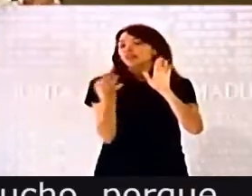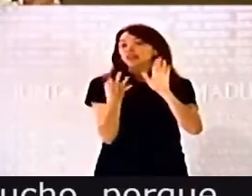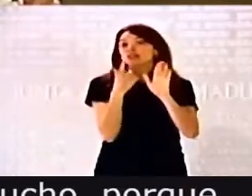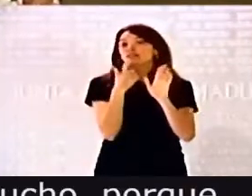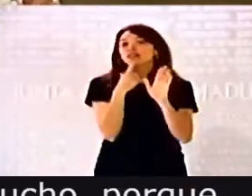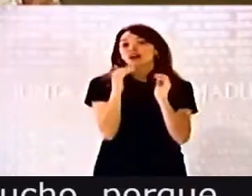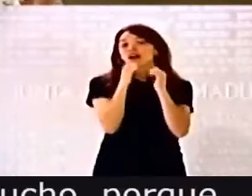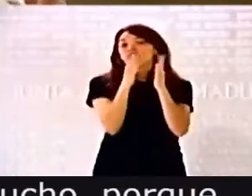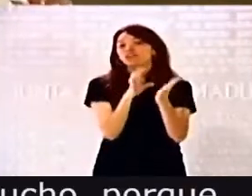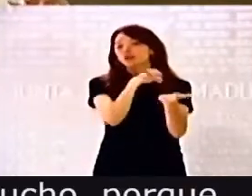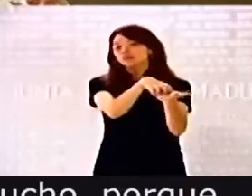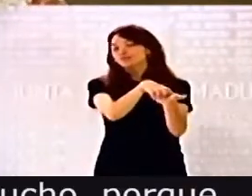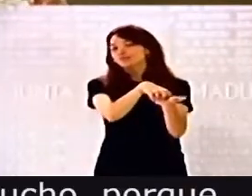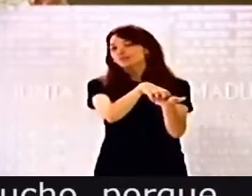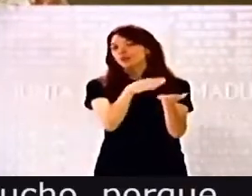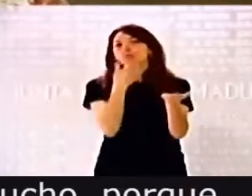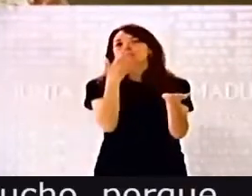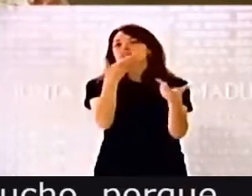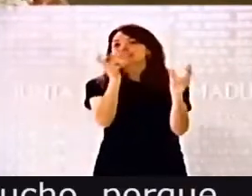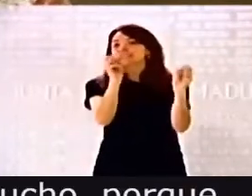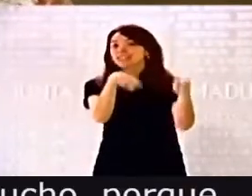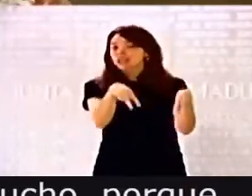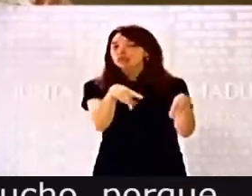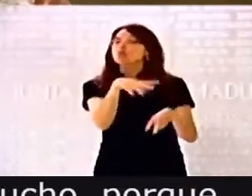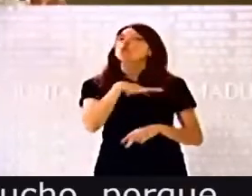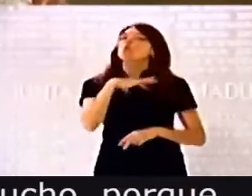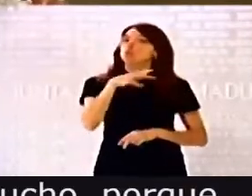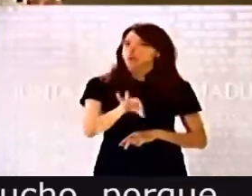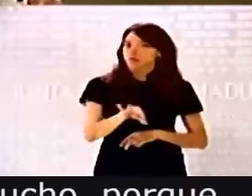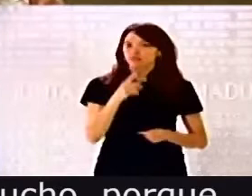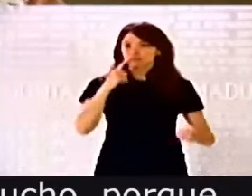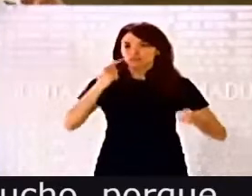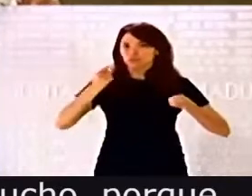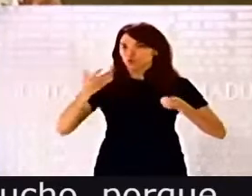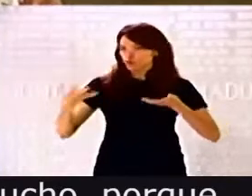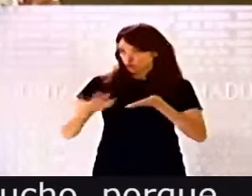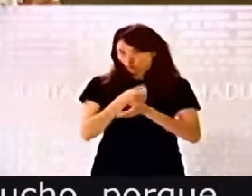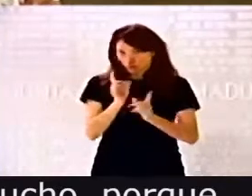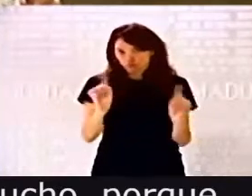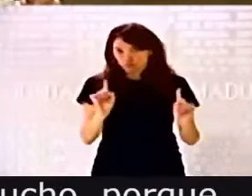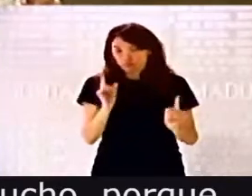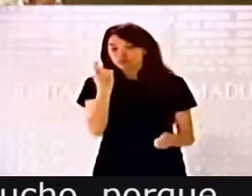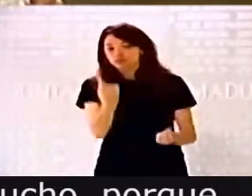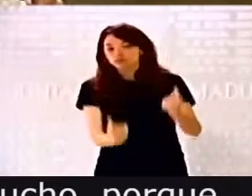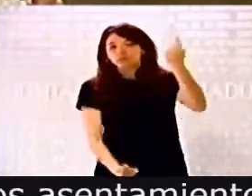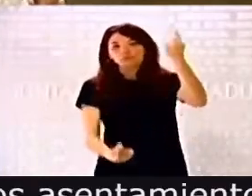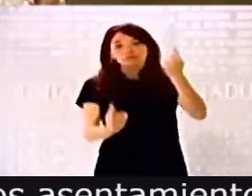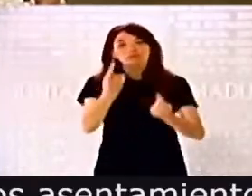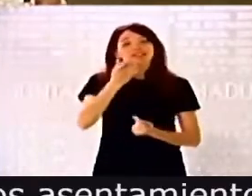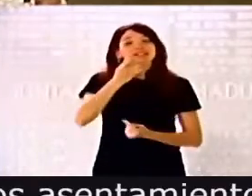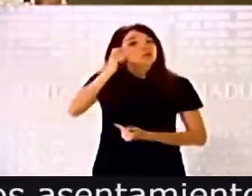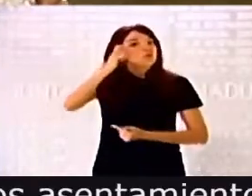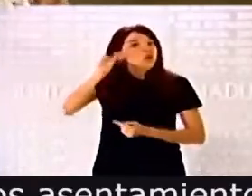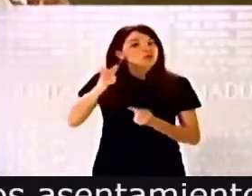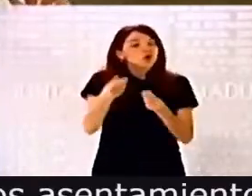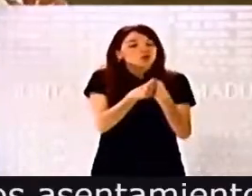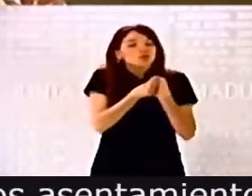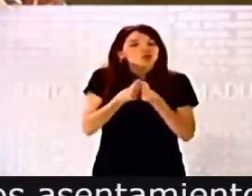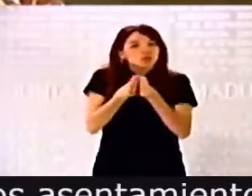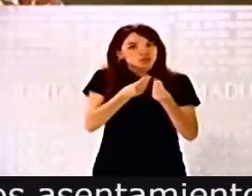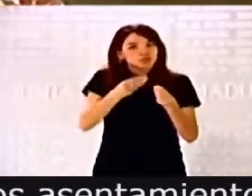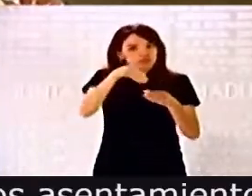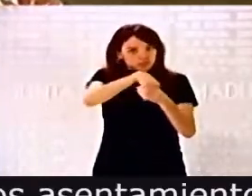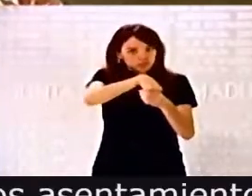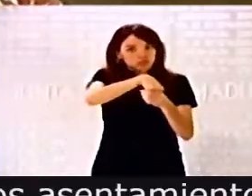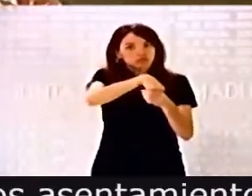asentamientos irregulares se podían regularizar, ojo, no todos, solo aquellos que estén en el rústico común, pero